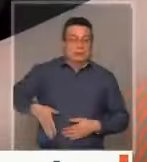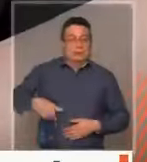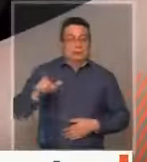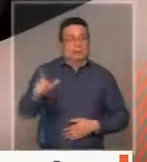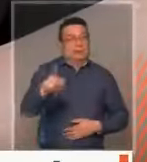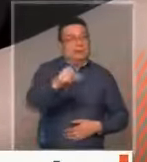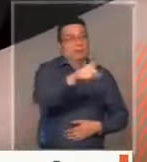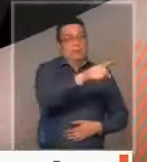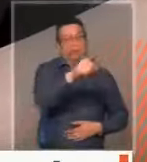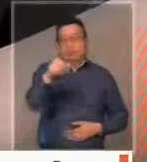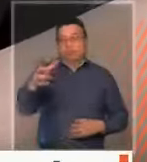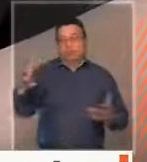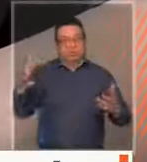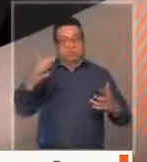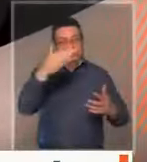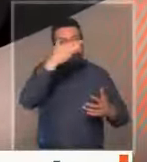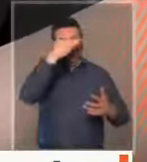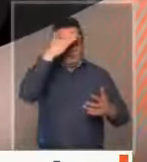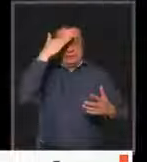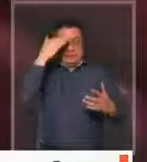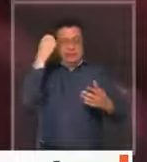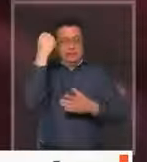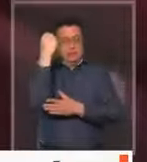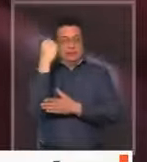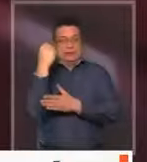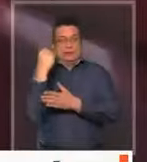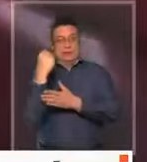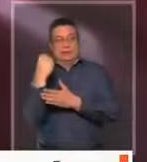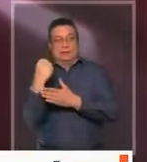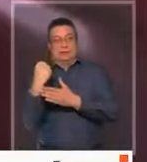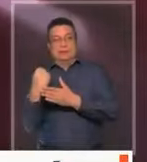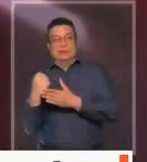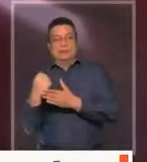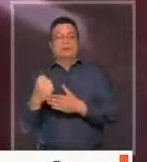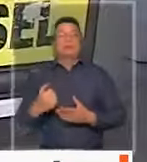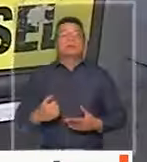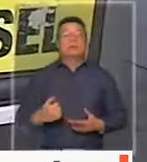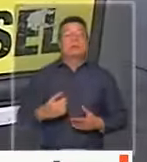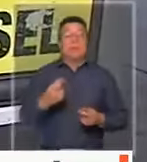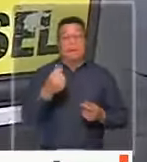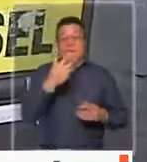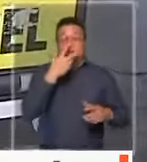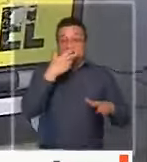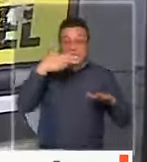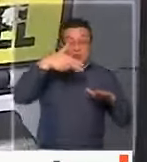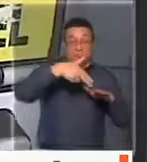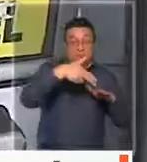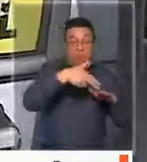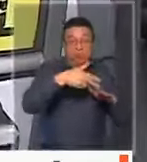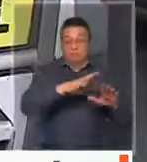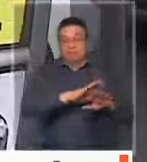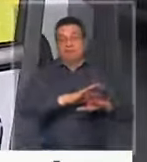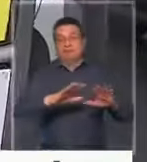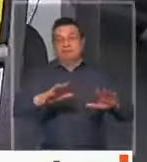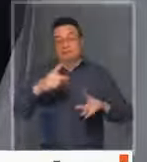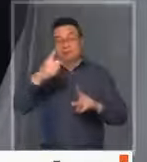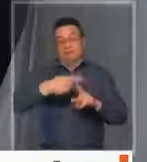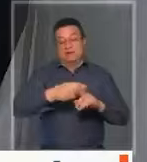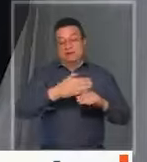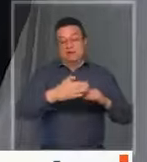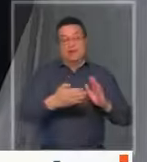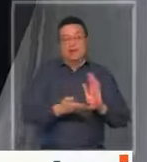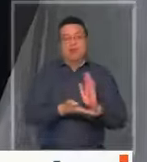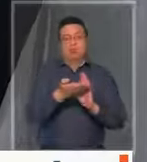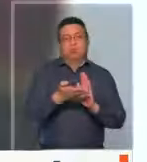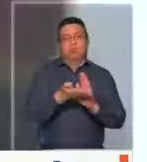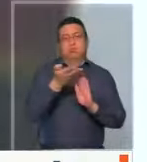le Se va minando se va terminando no hubo caso con el precio de las bencinas durante estos primeros meses del año alzas